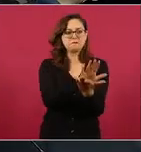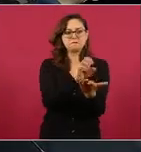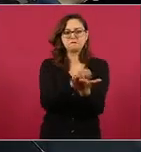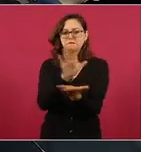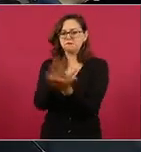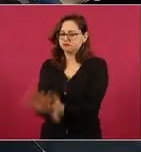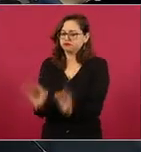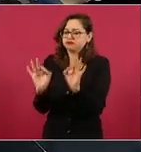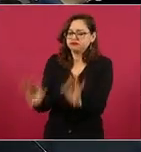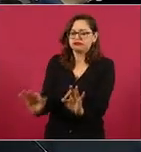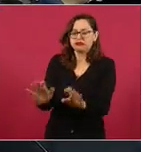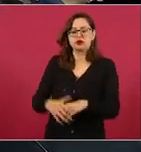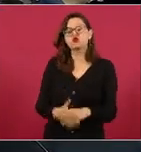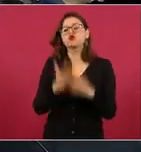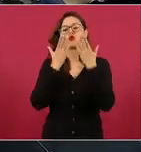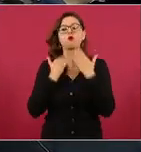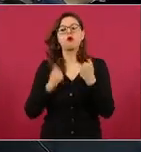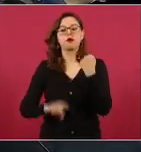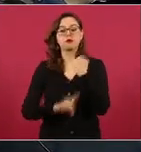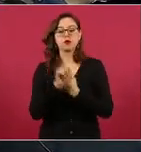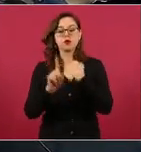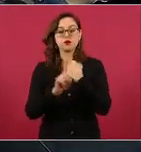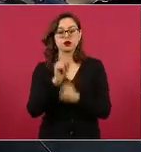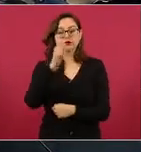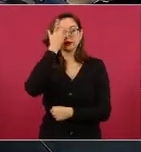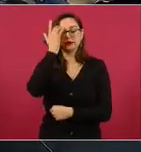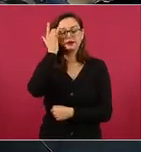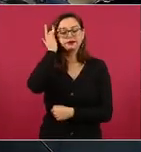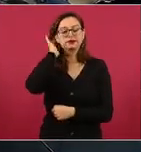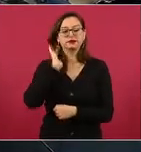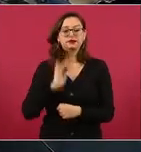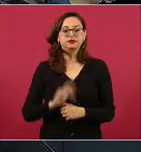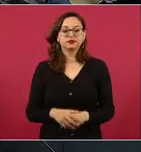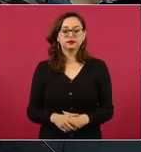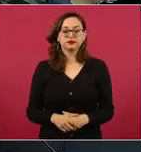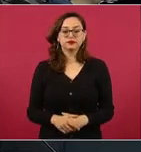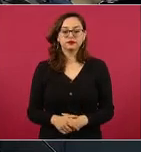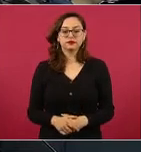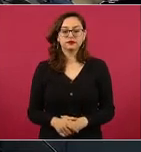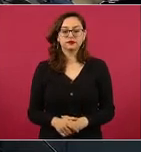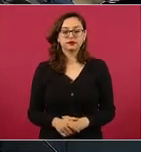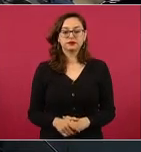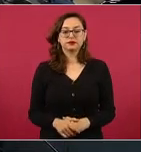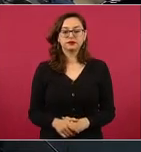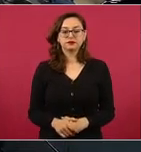no falla. Ahora, si lo que se quiere es